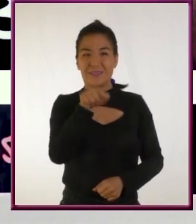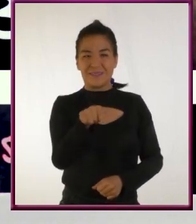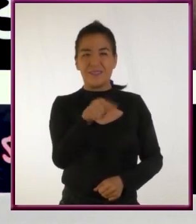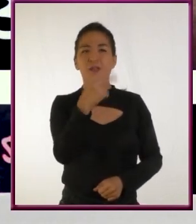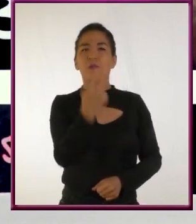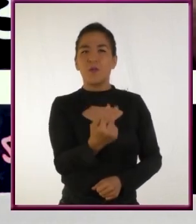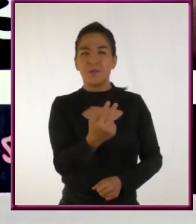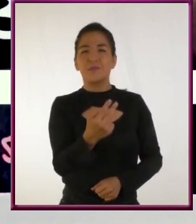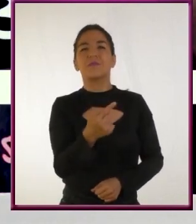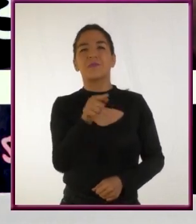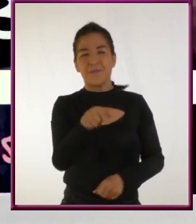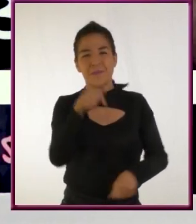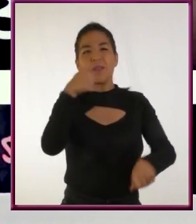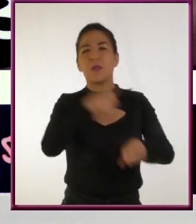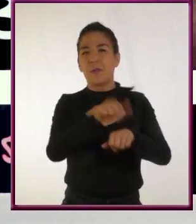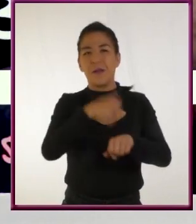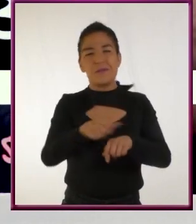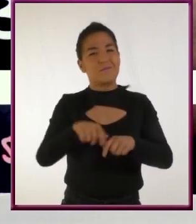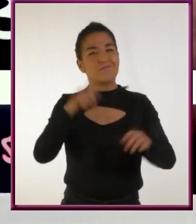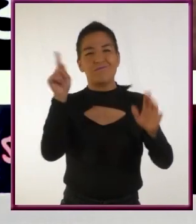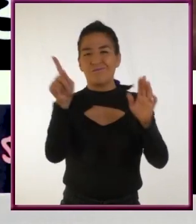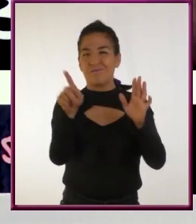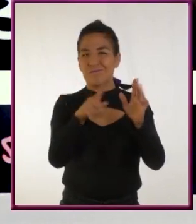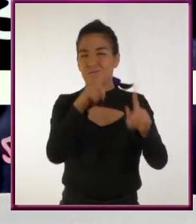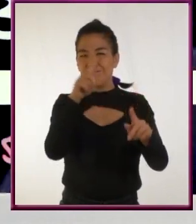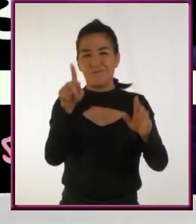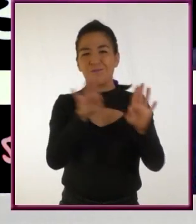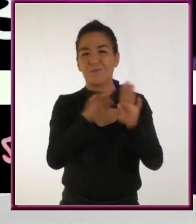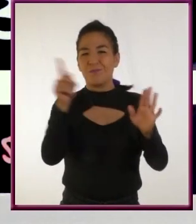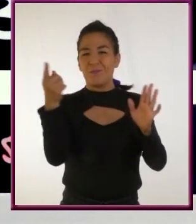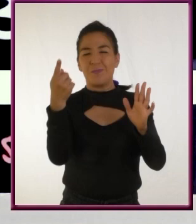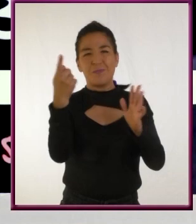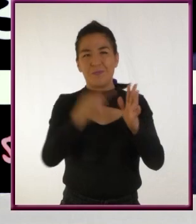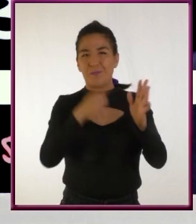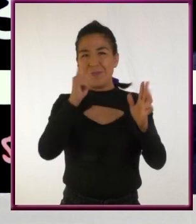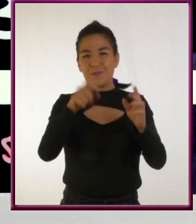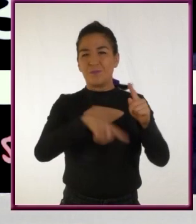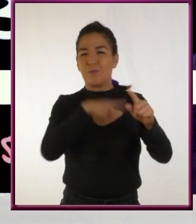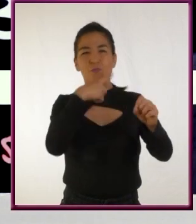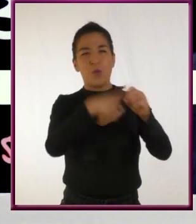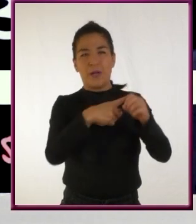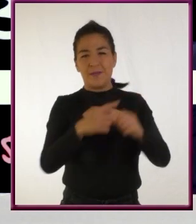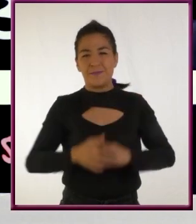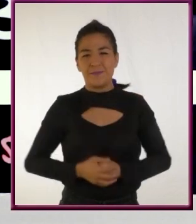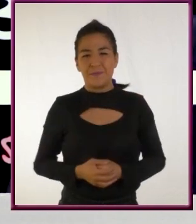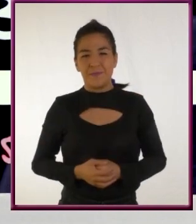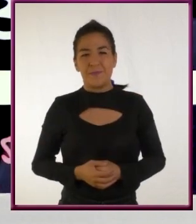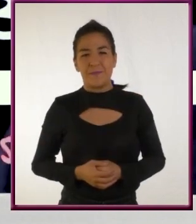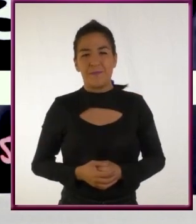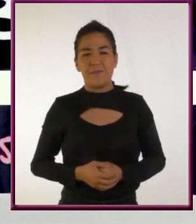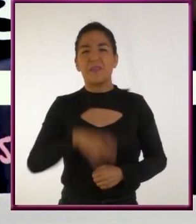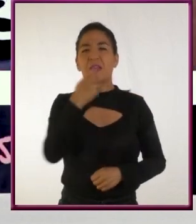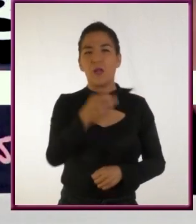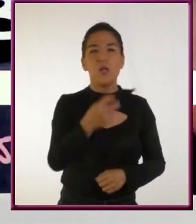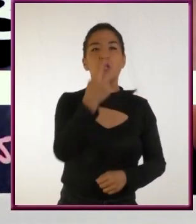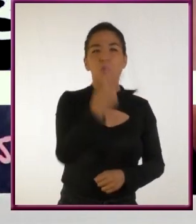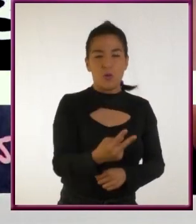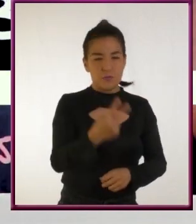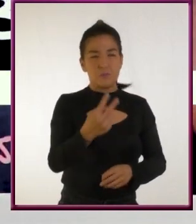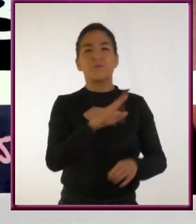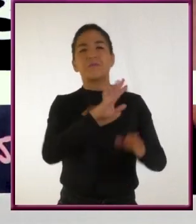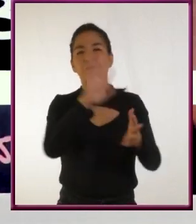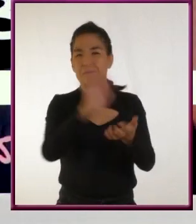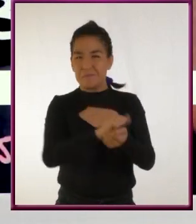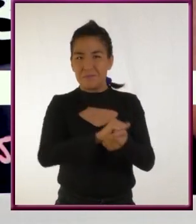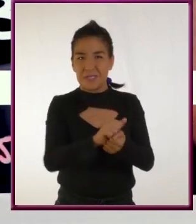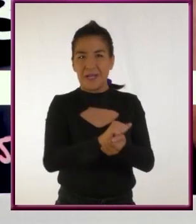Por lo tanto, este 2 son números bloqueados. Los bloqueamos. Y entonces, el 2 podrá